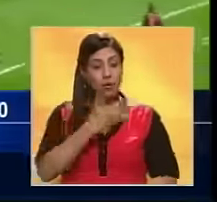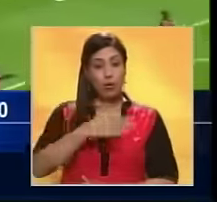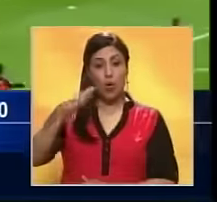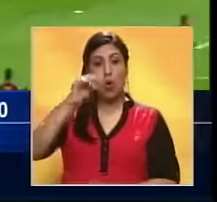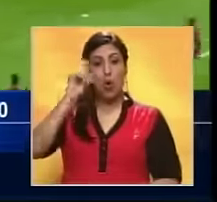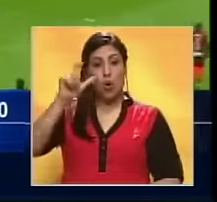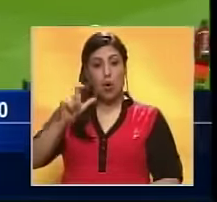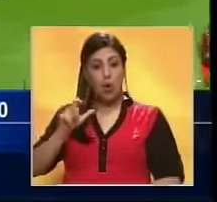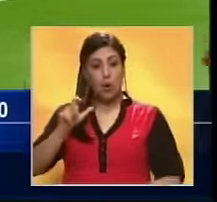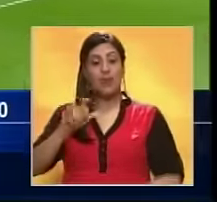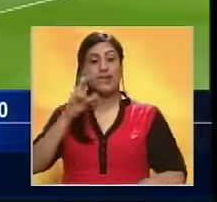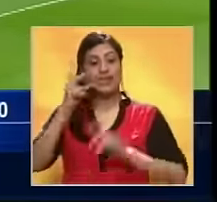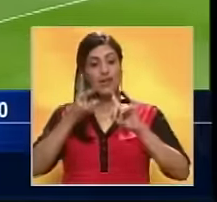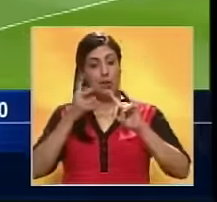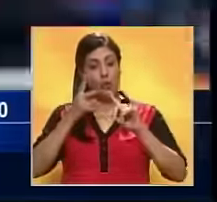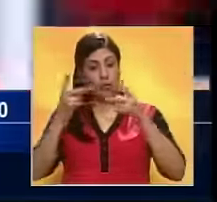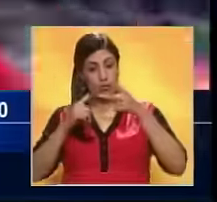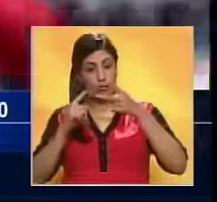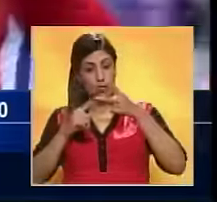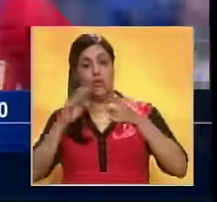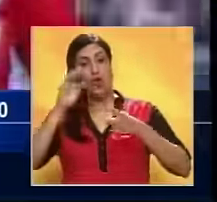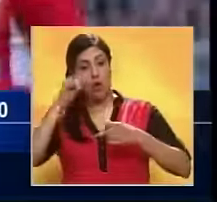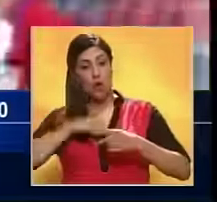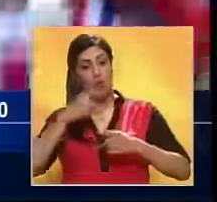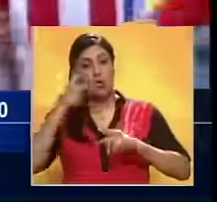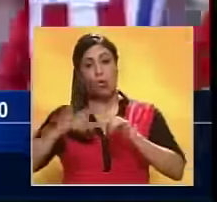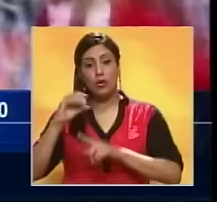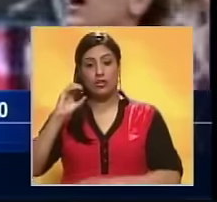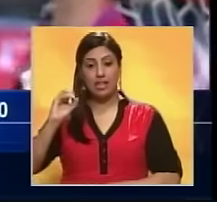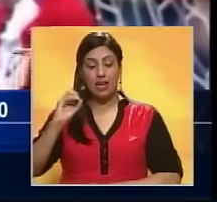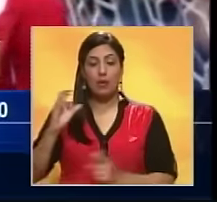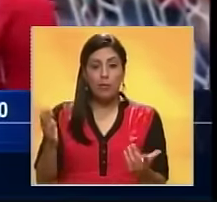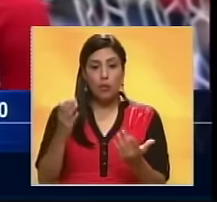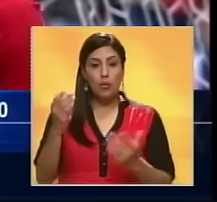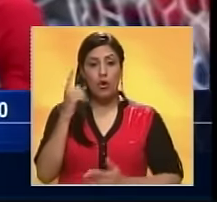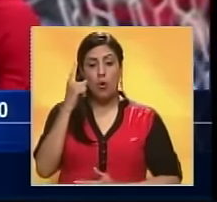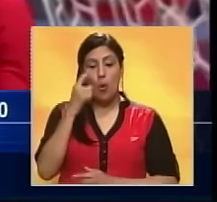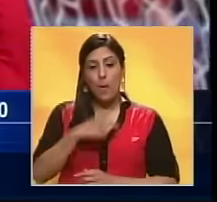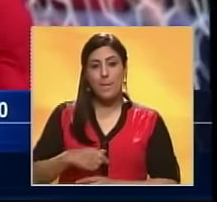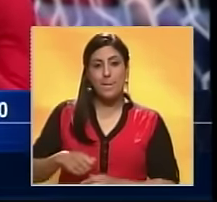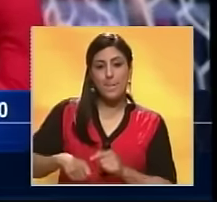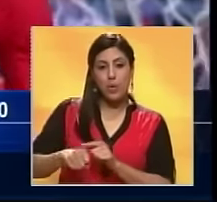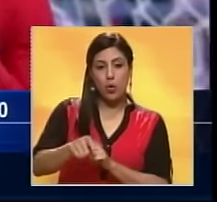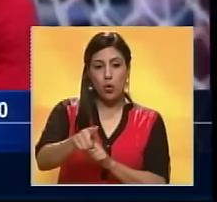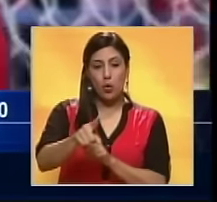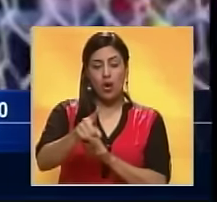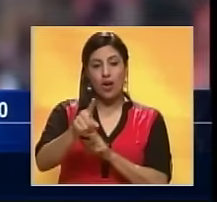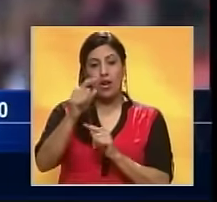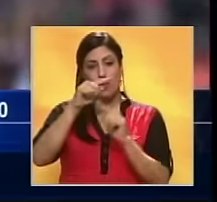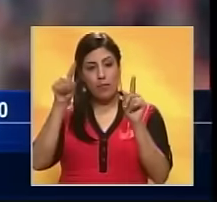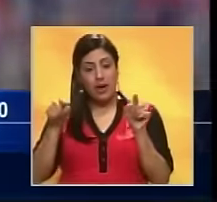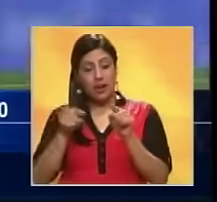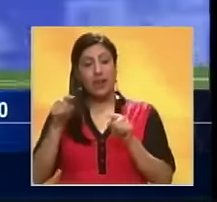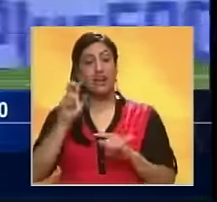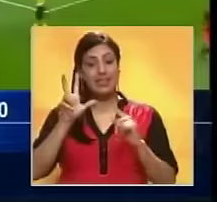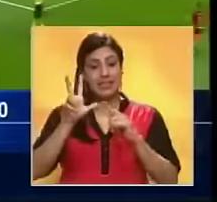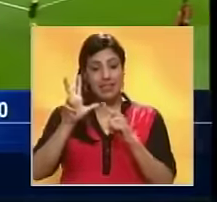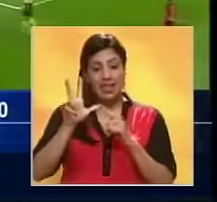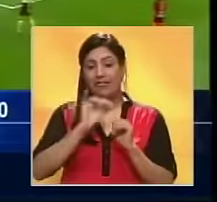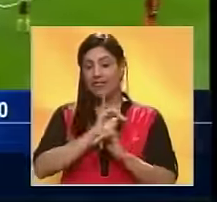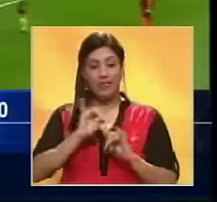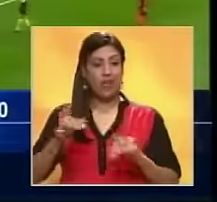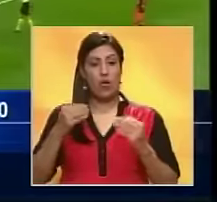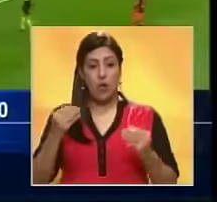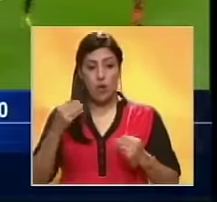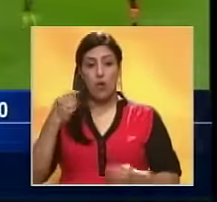Diego Alves. Ya en la segunda mitad, Gameiro puso el 2-0 tras empujar un balón que rebotó en Mangala. El 3-0